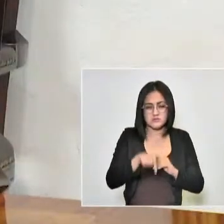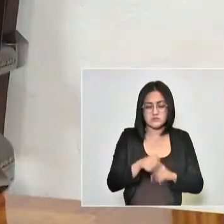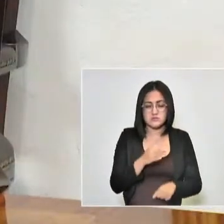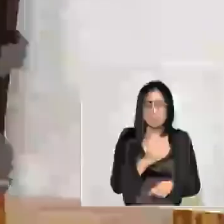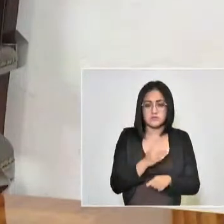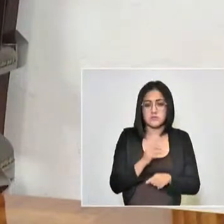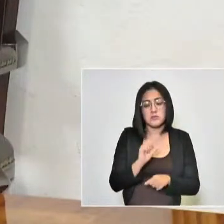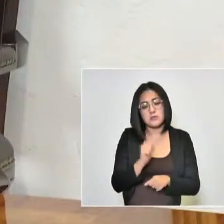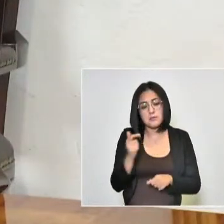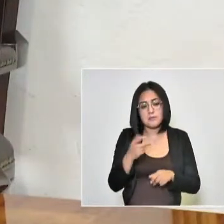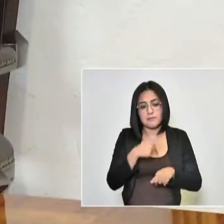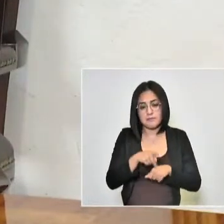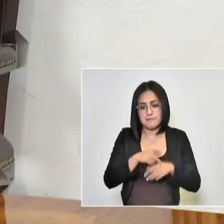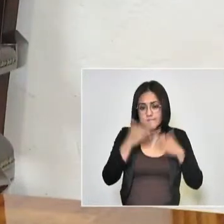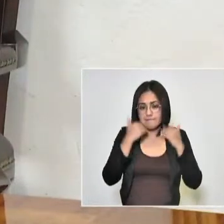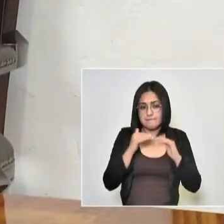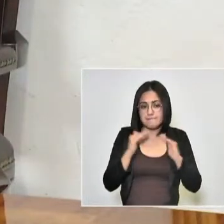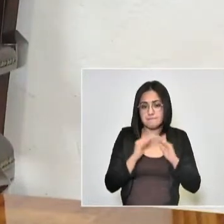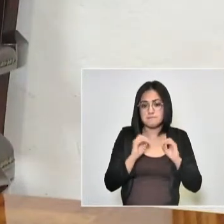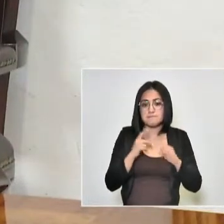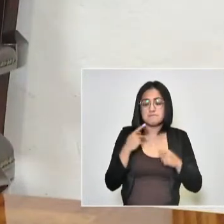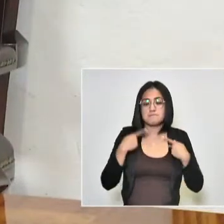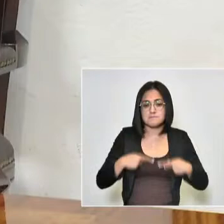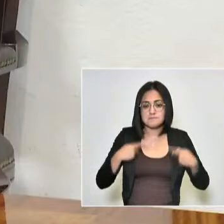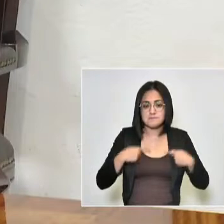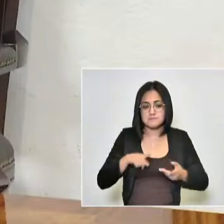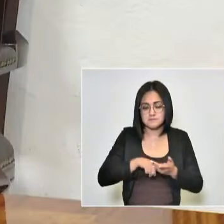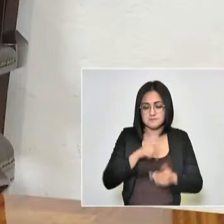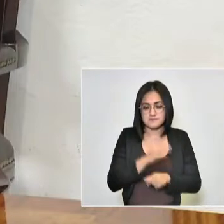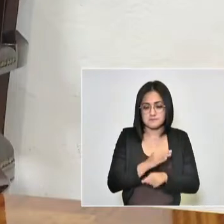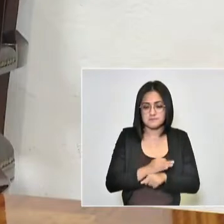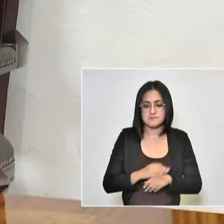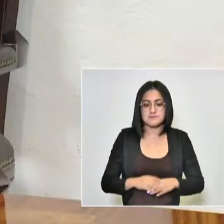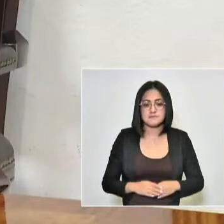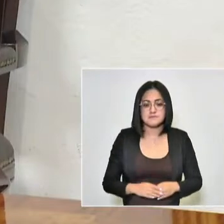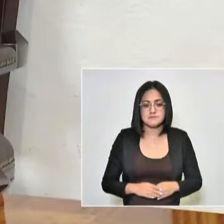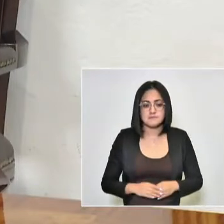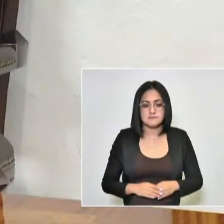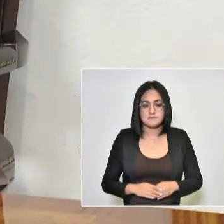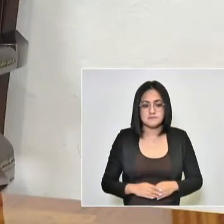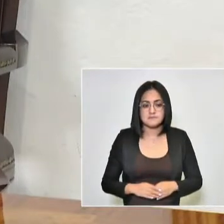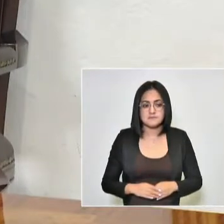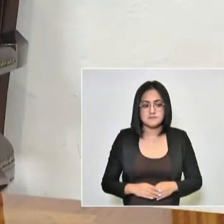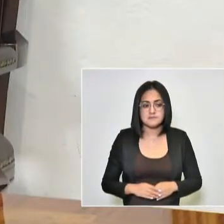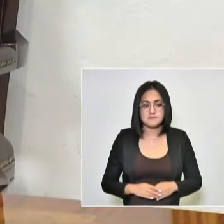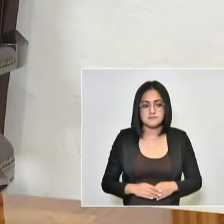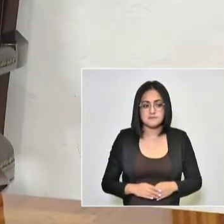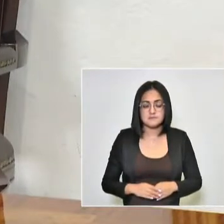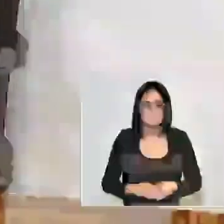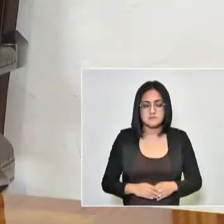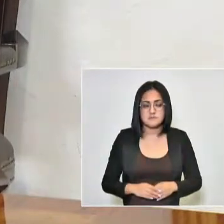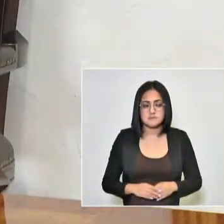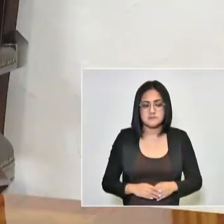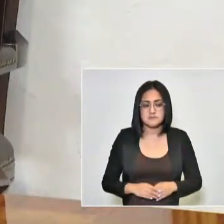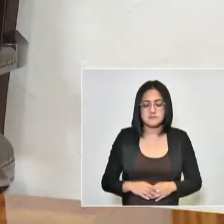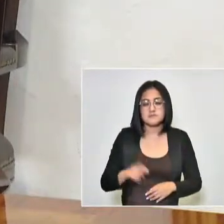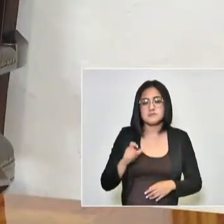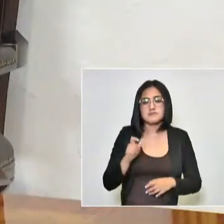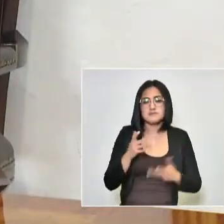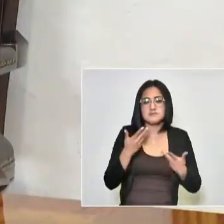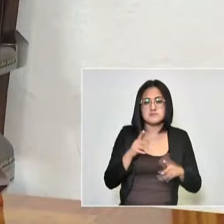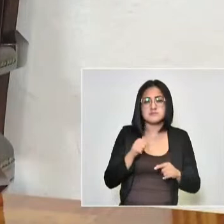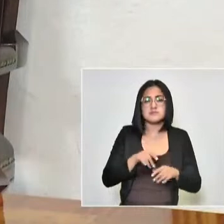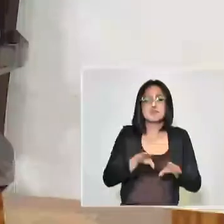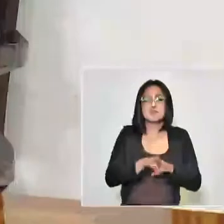y tampoco hay riesgos de casas ni de personas en este momento. Perfecto. Así es, gobernador. En cuanto a las presas,